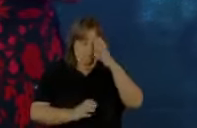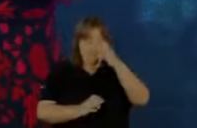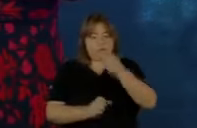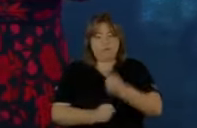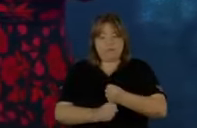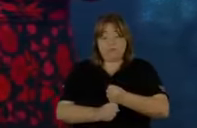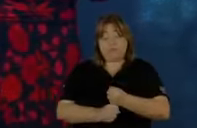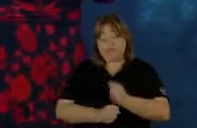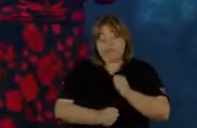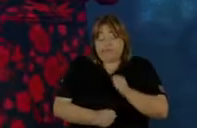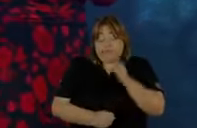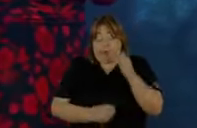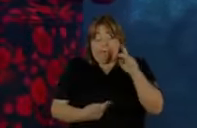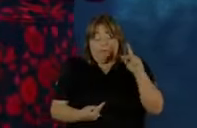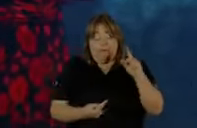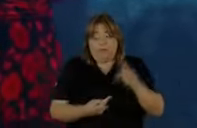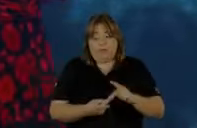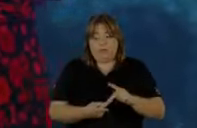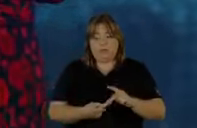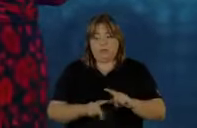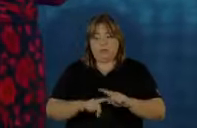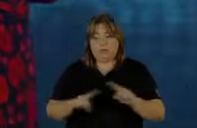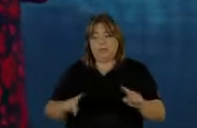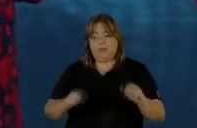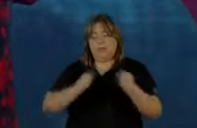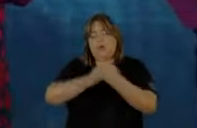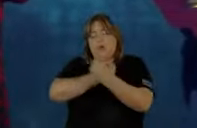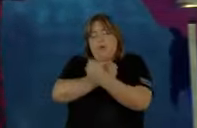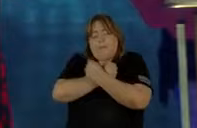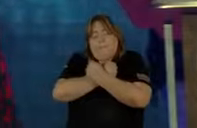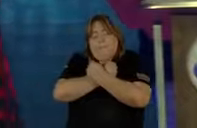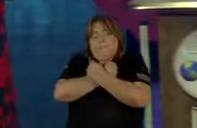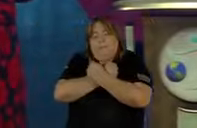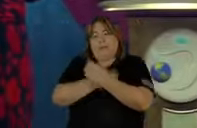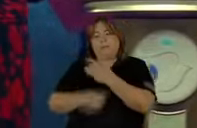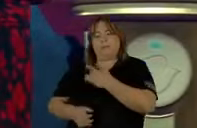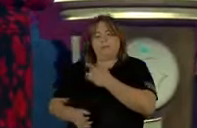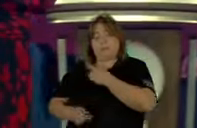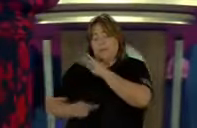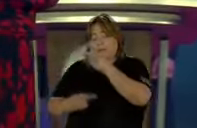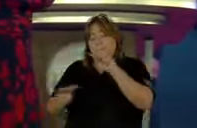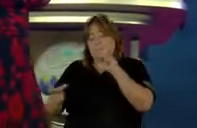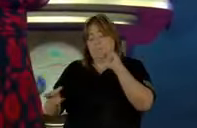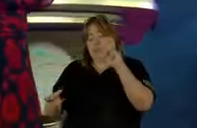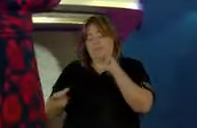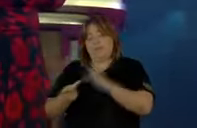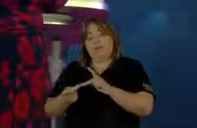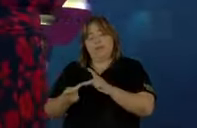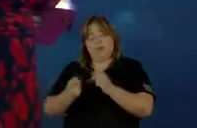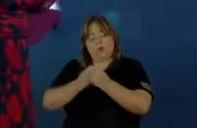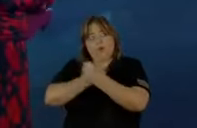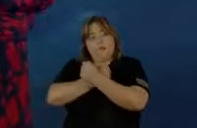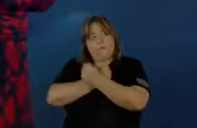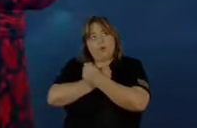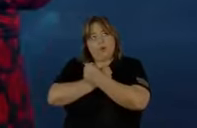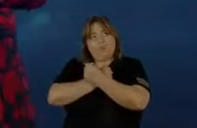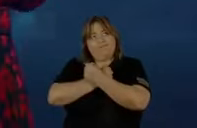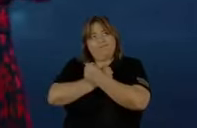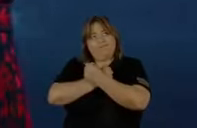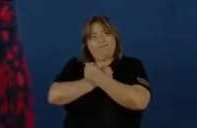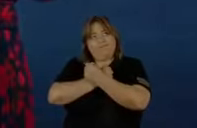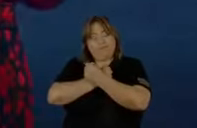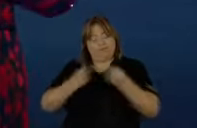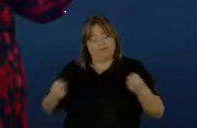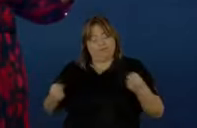No somos perfectos, pero amamos con todo el corazón. Y el perfecto amor echa fuera el temor. Y